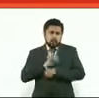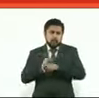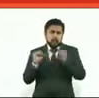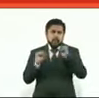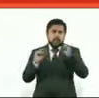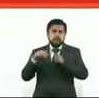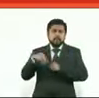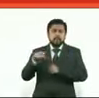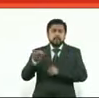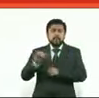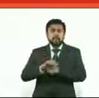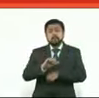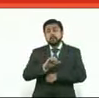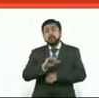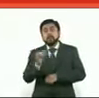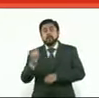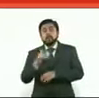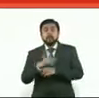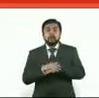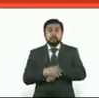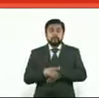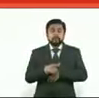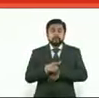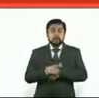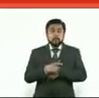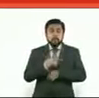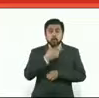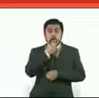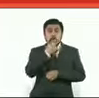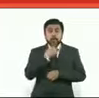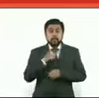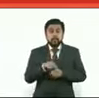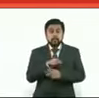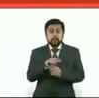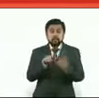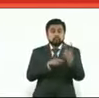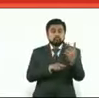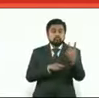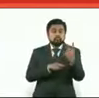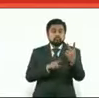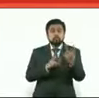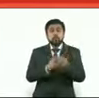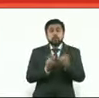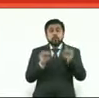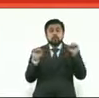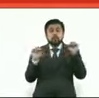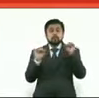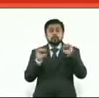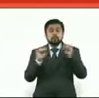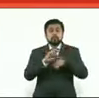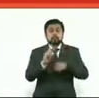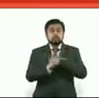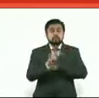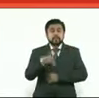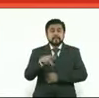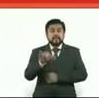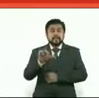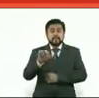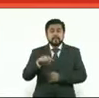que en los varones se mantiene este duelo. No ha soltado Eloy Sánchez al representante de Kenia, Roger